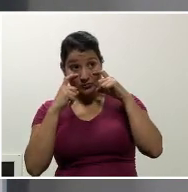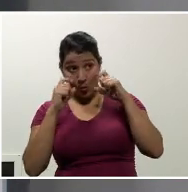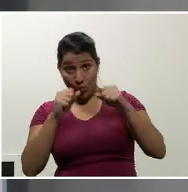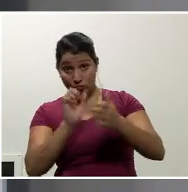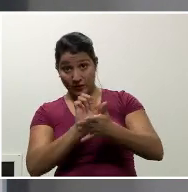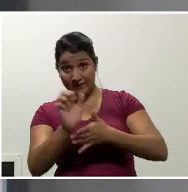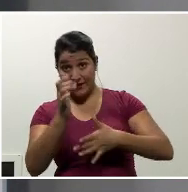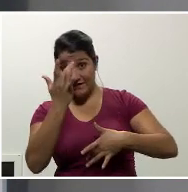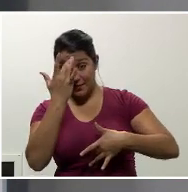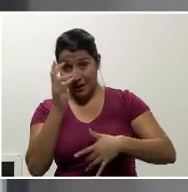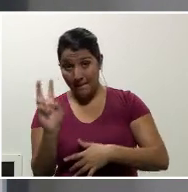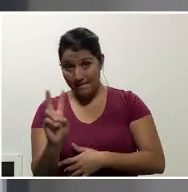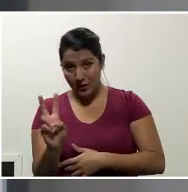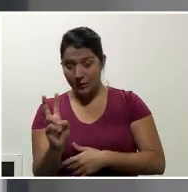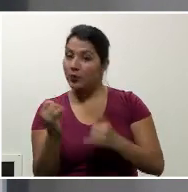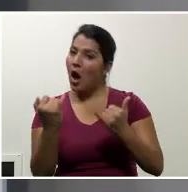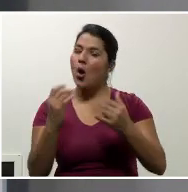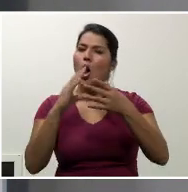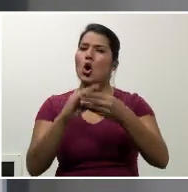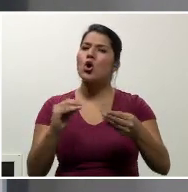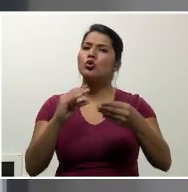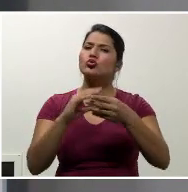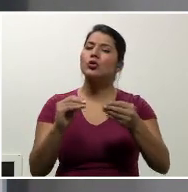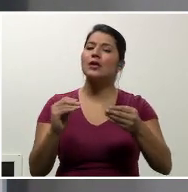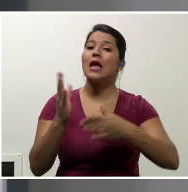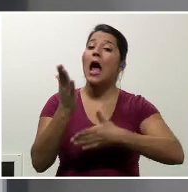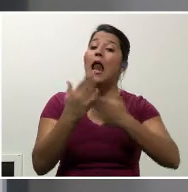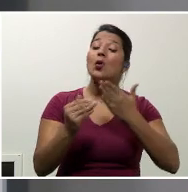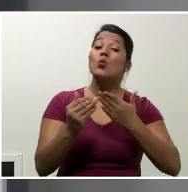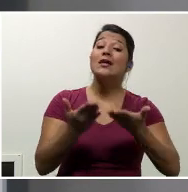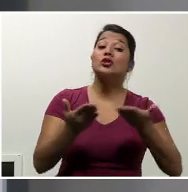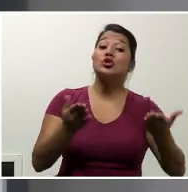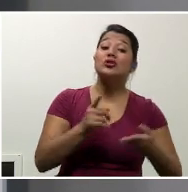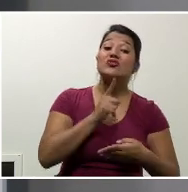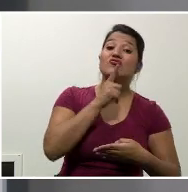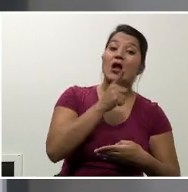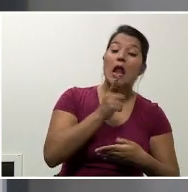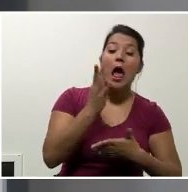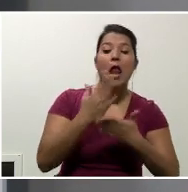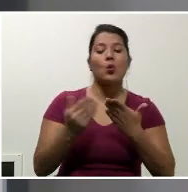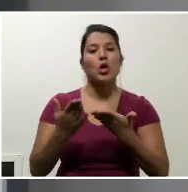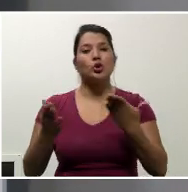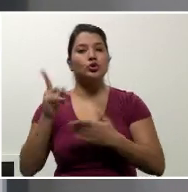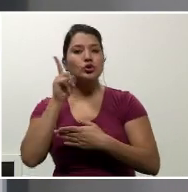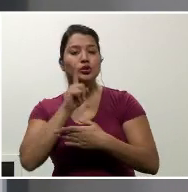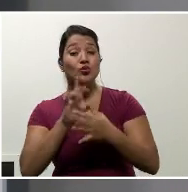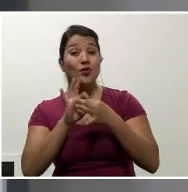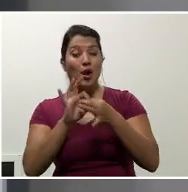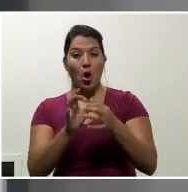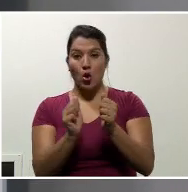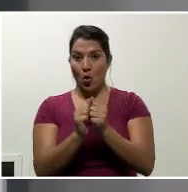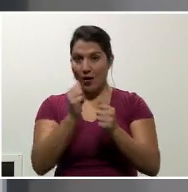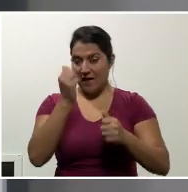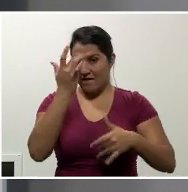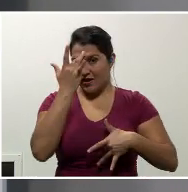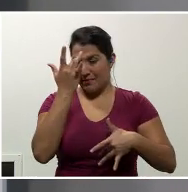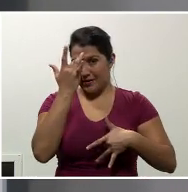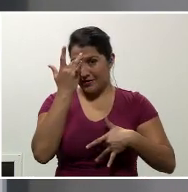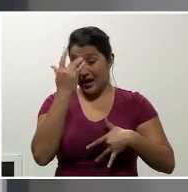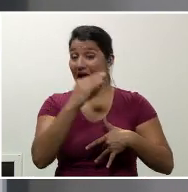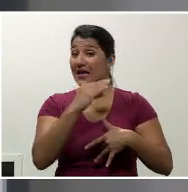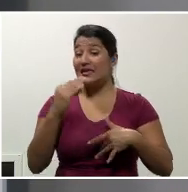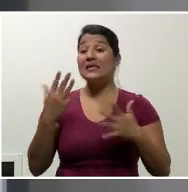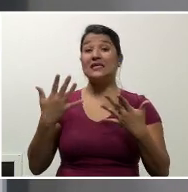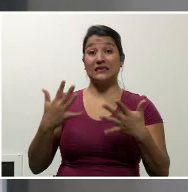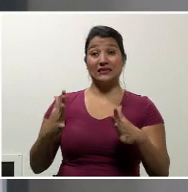A continuación le vamos a contar sobre algunos mitos y verdades en relación con esta enfermedad que ya ha causado